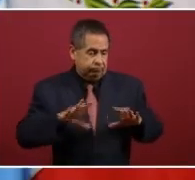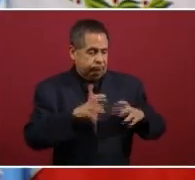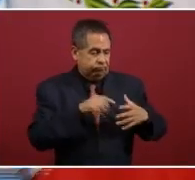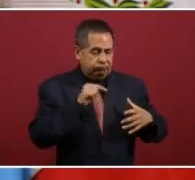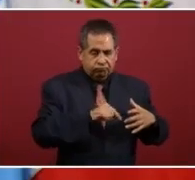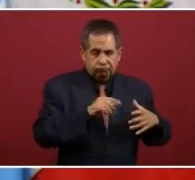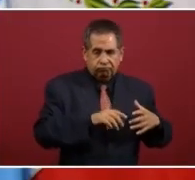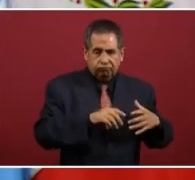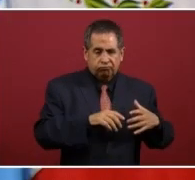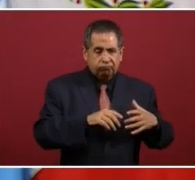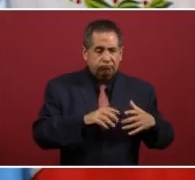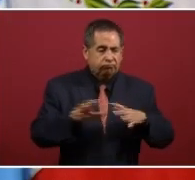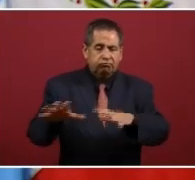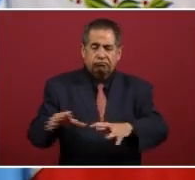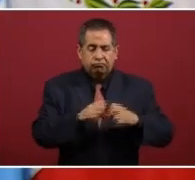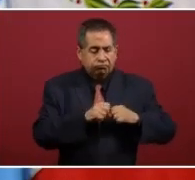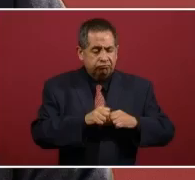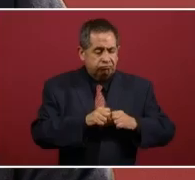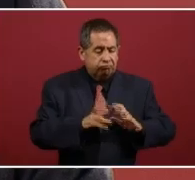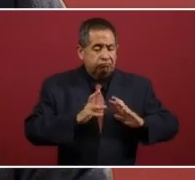se estatizan.